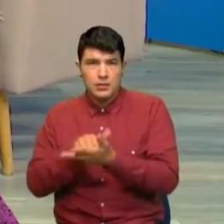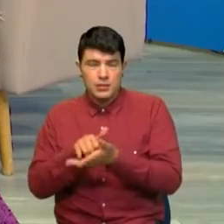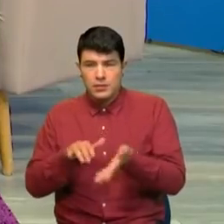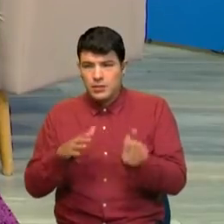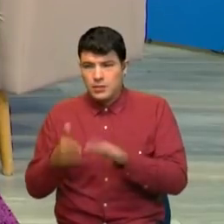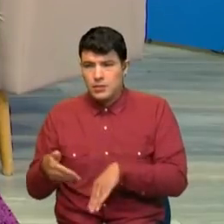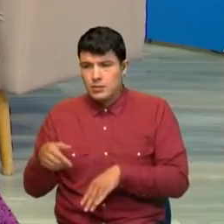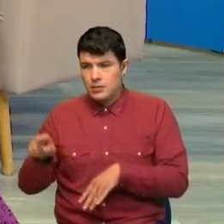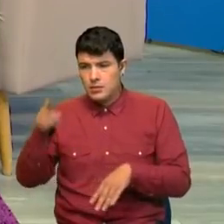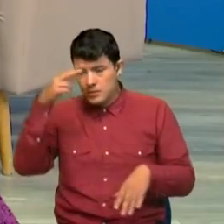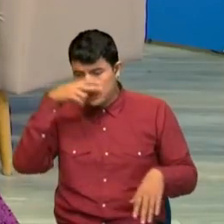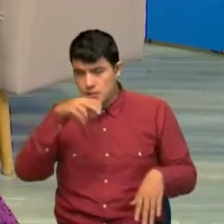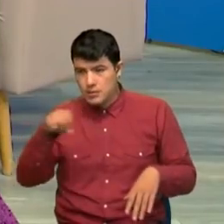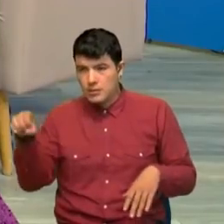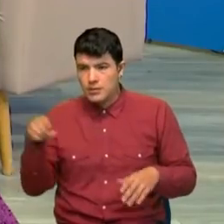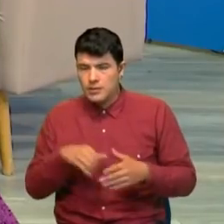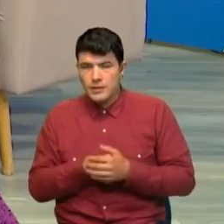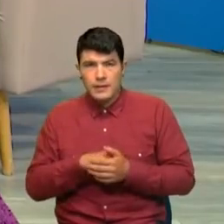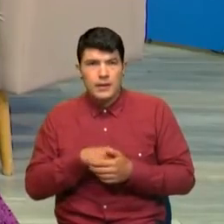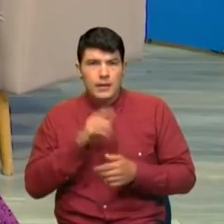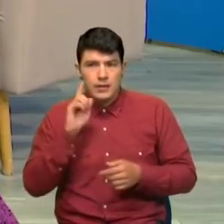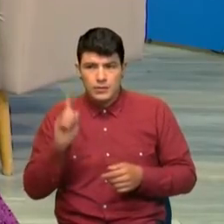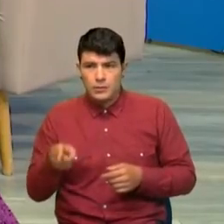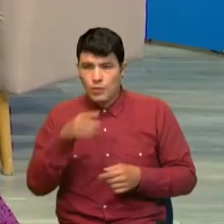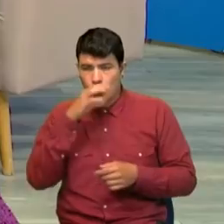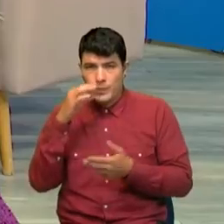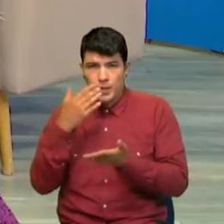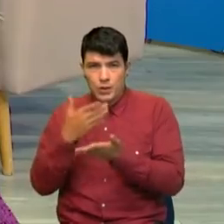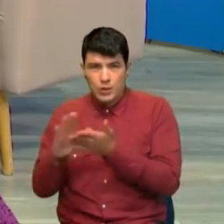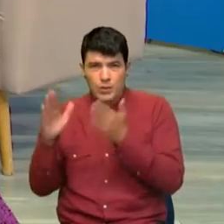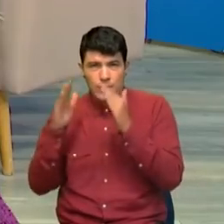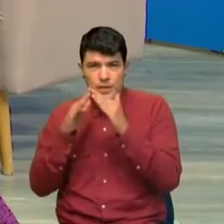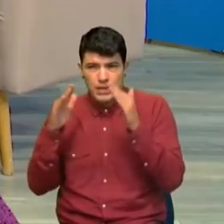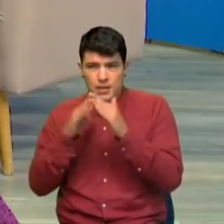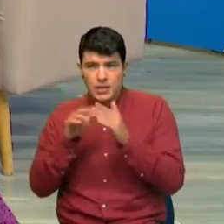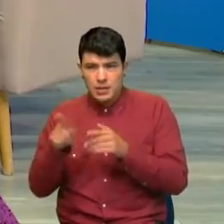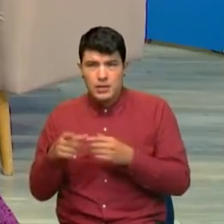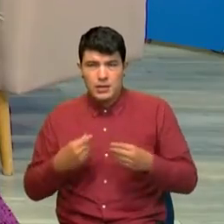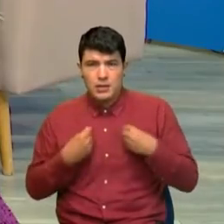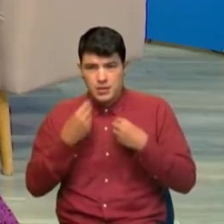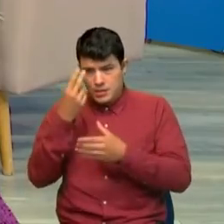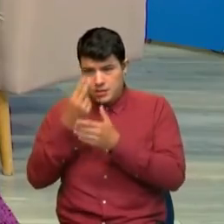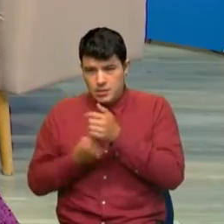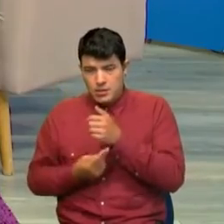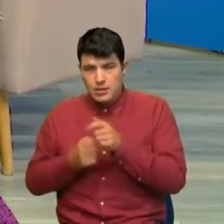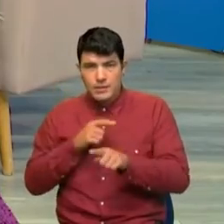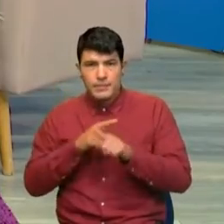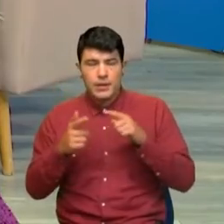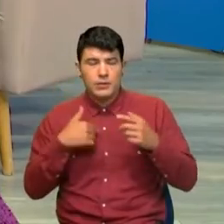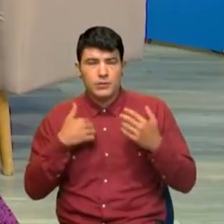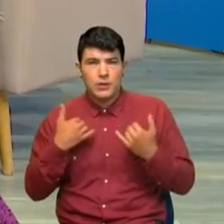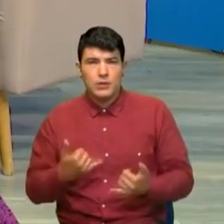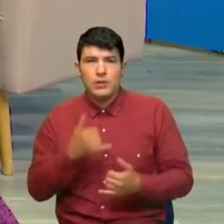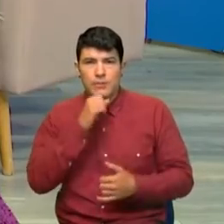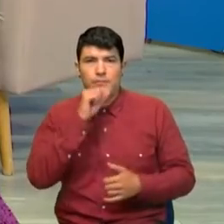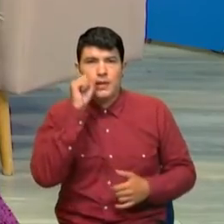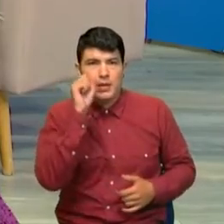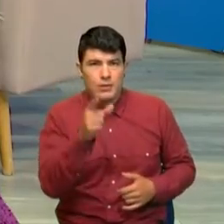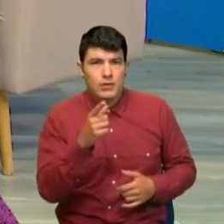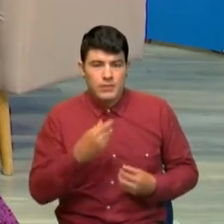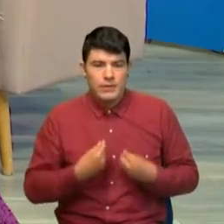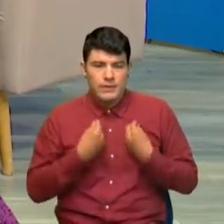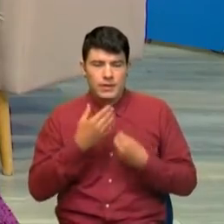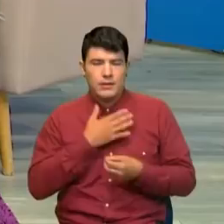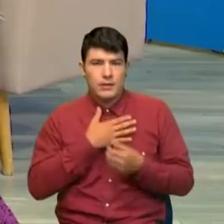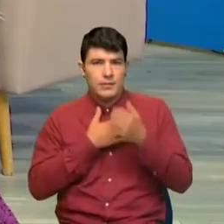falleció a los hijos. Compró vivienda para vivir ambos. Y la pregunta mía, o sea, para vivir conmigo,